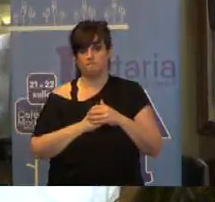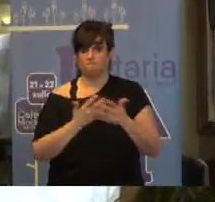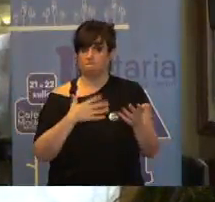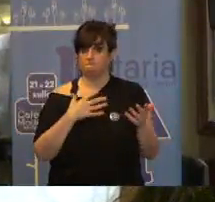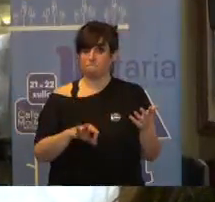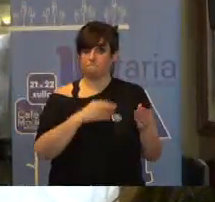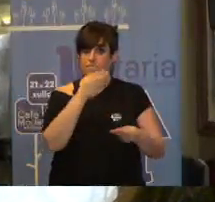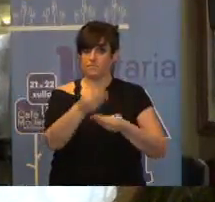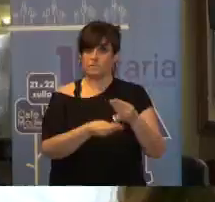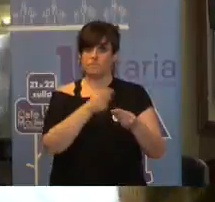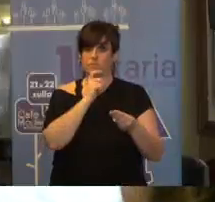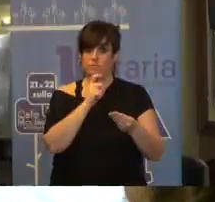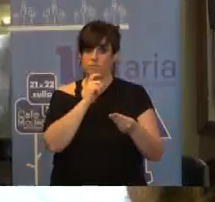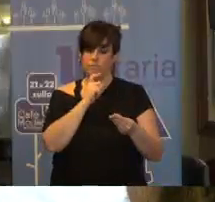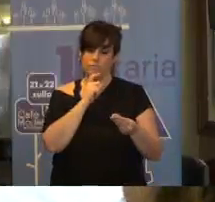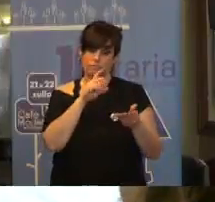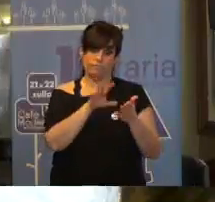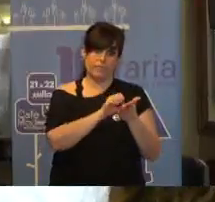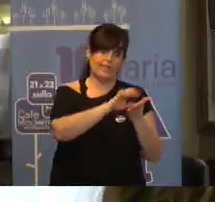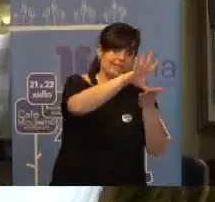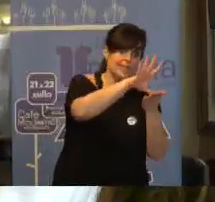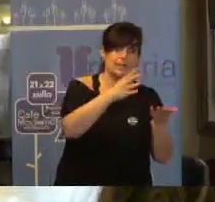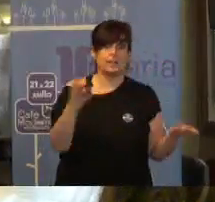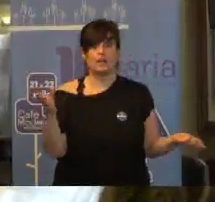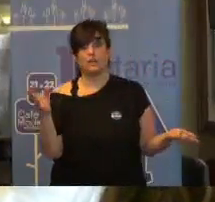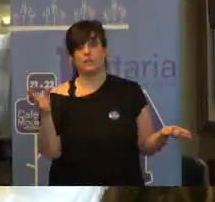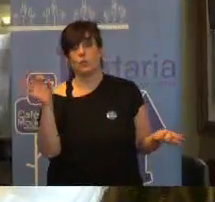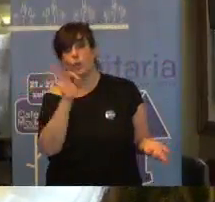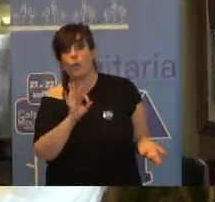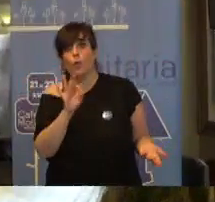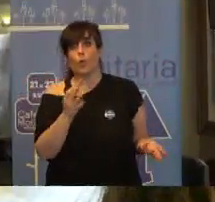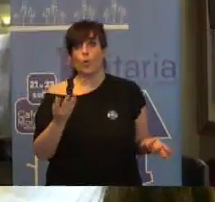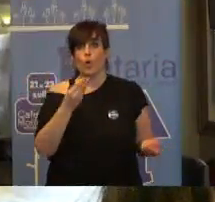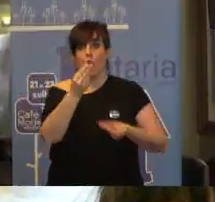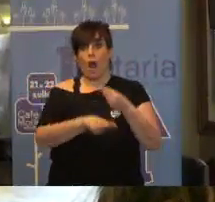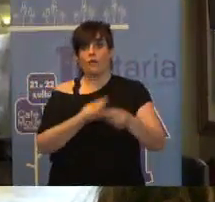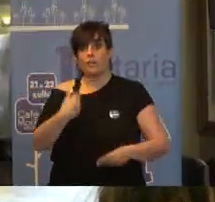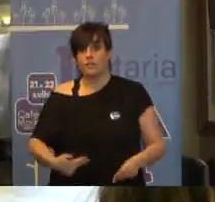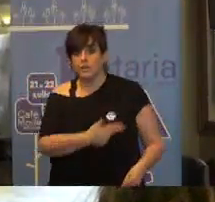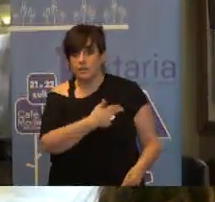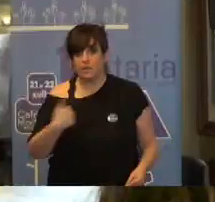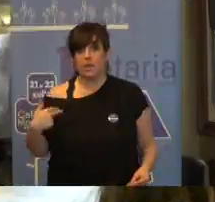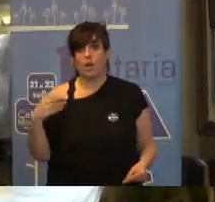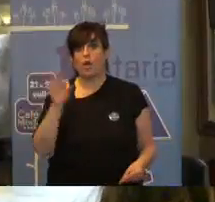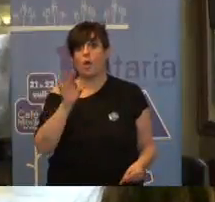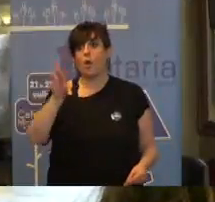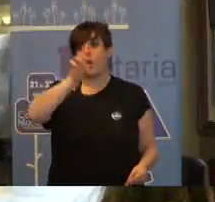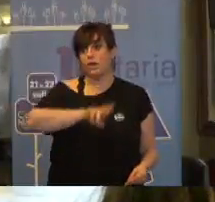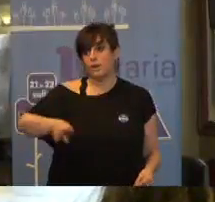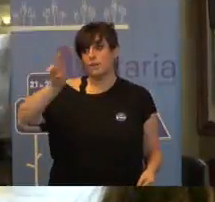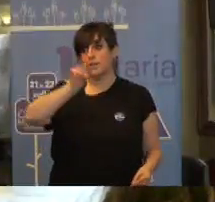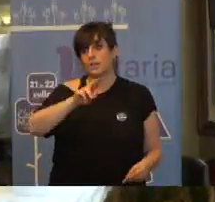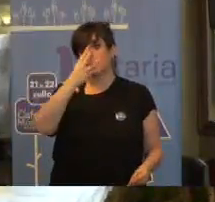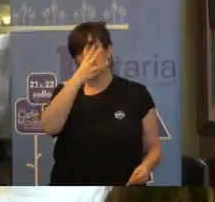tamén descentralizadas como se fixeron as de municipalismo, ou facelas en Compostela, ou repetilas 3 ou